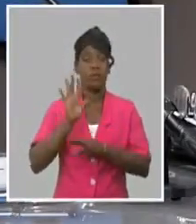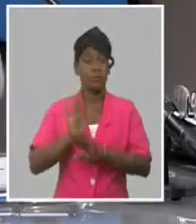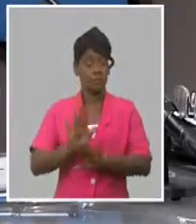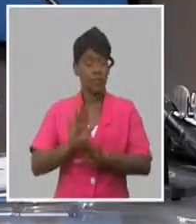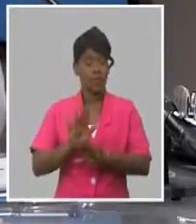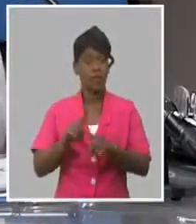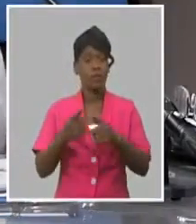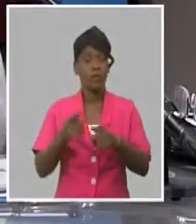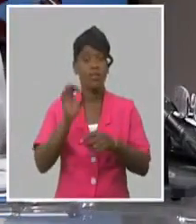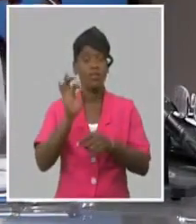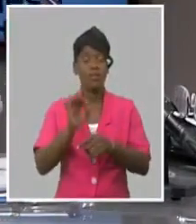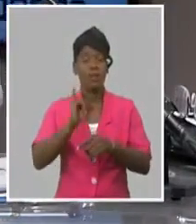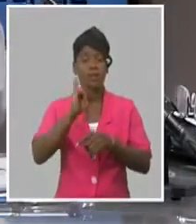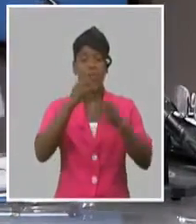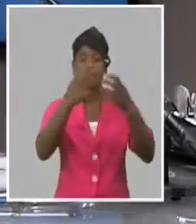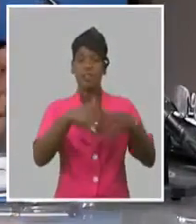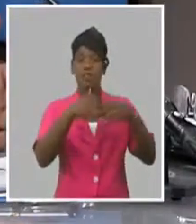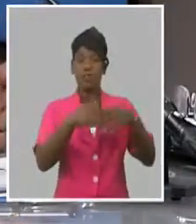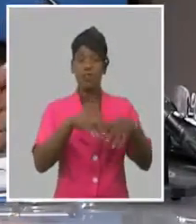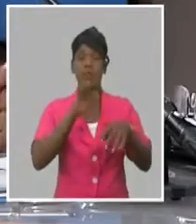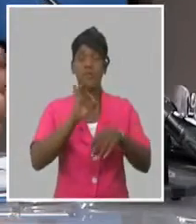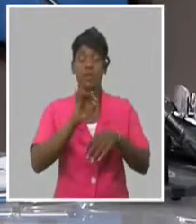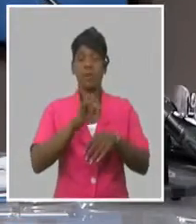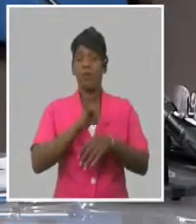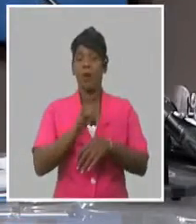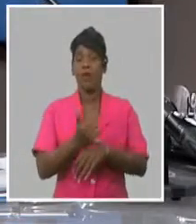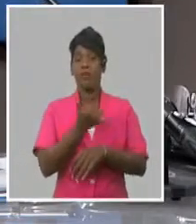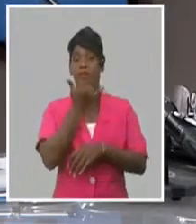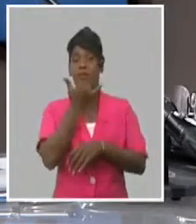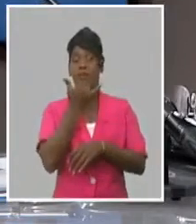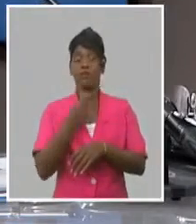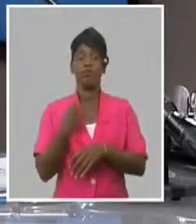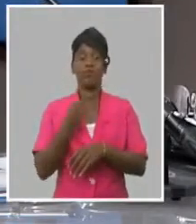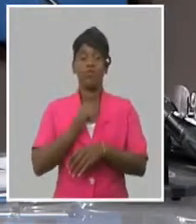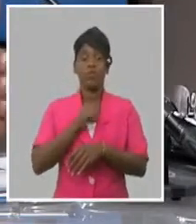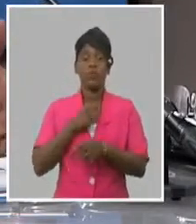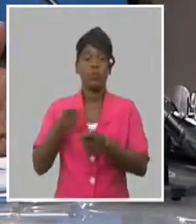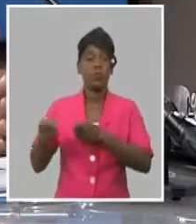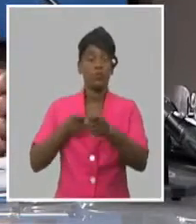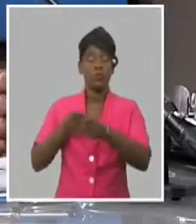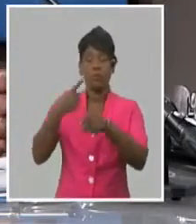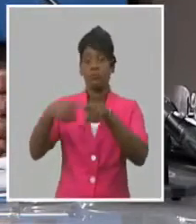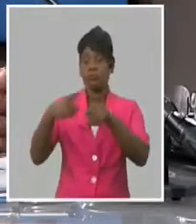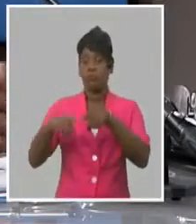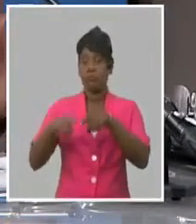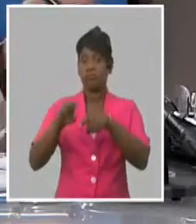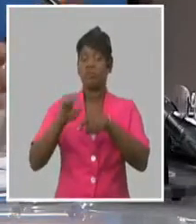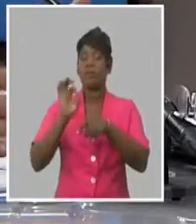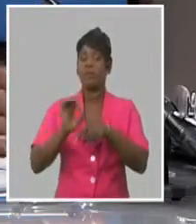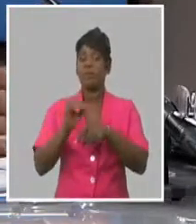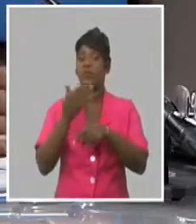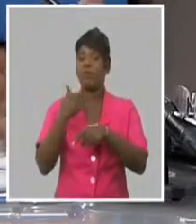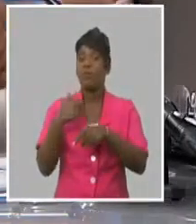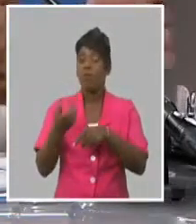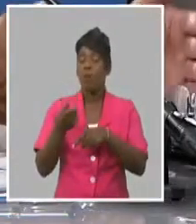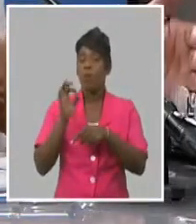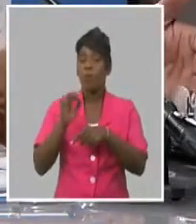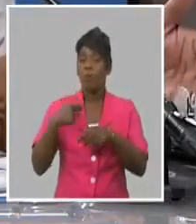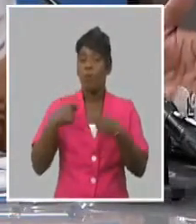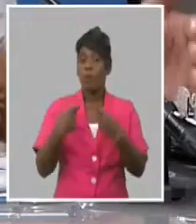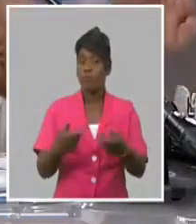va a dar a los minoristas. Si nosotros tenemos y queremos controlar el crecimiento de los precios, la primera medida